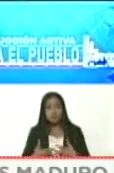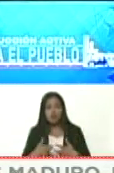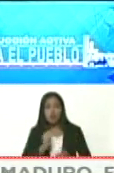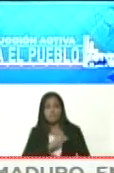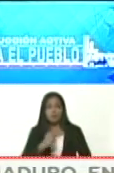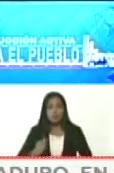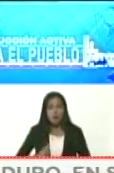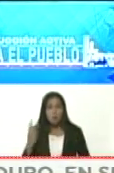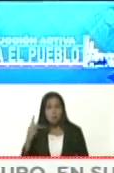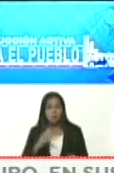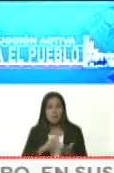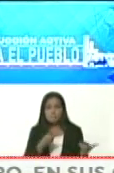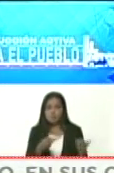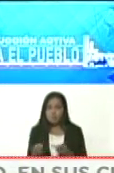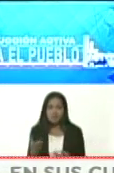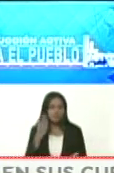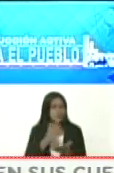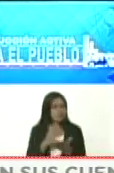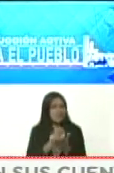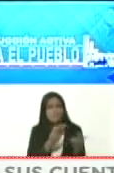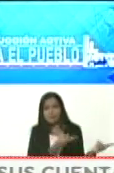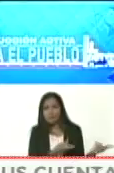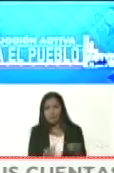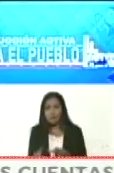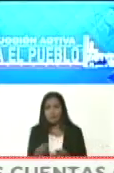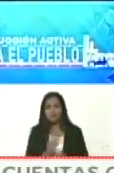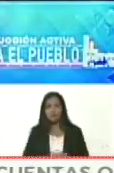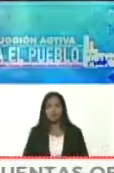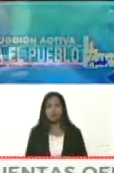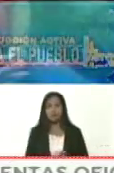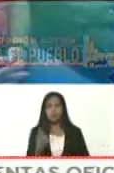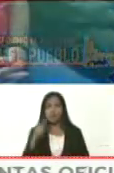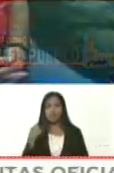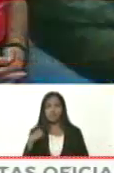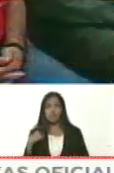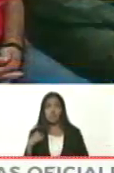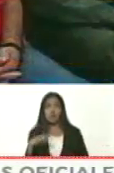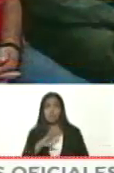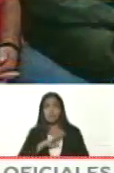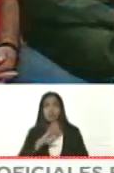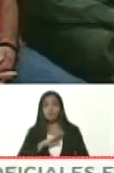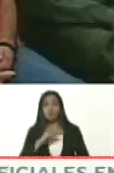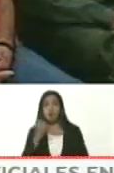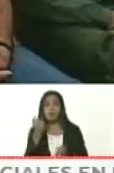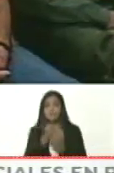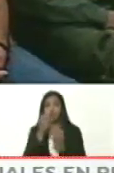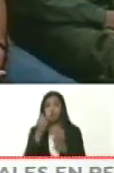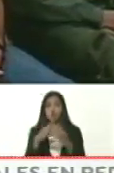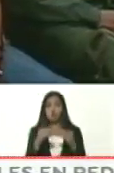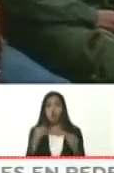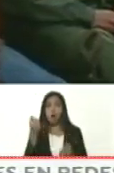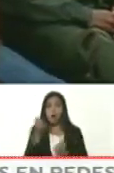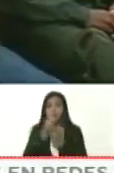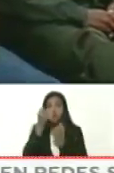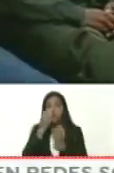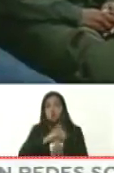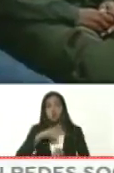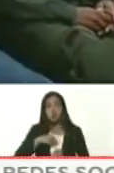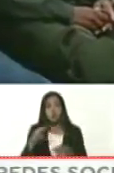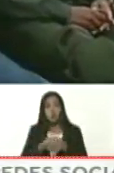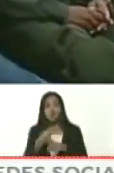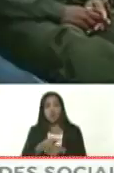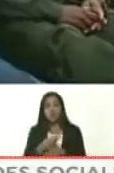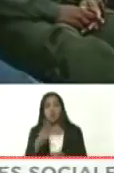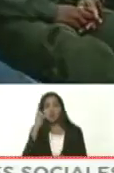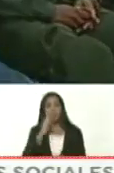privados presentes, bienvenidos, siempre bienvenidos. Cuenten ustedes con todo mi apoyo y todo el apoyo del gobierno bolivariano para